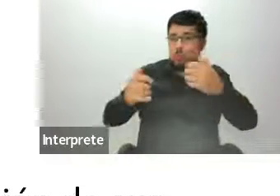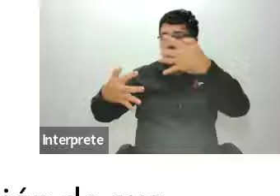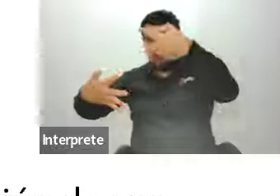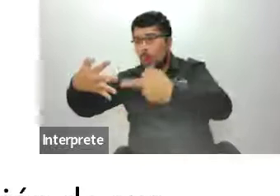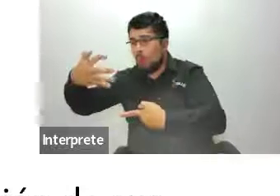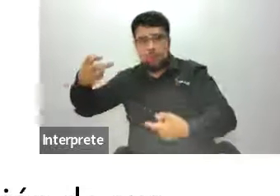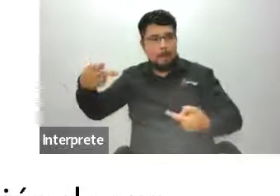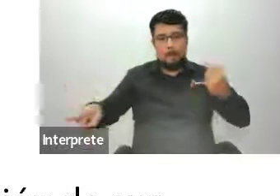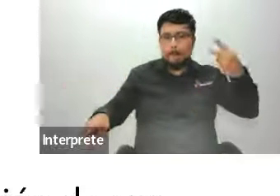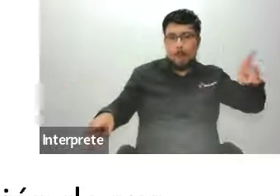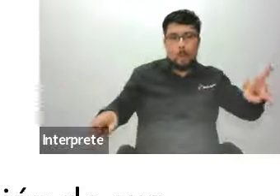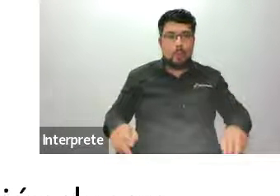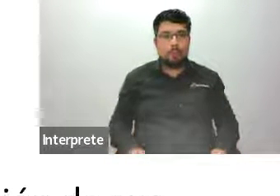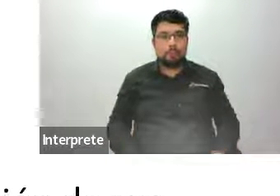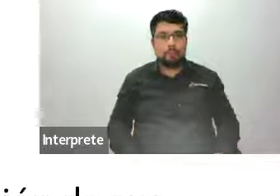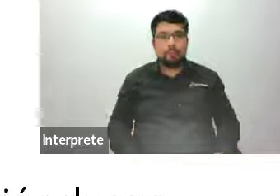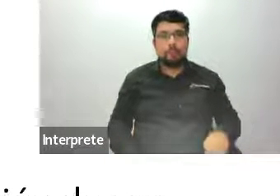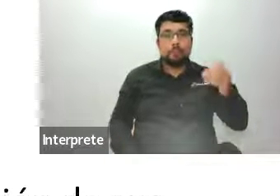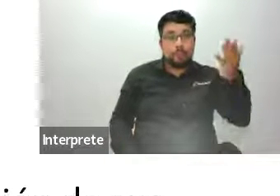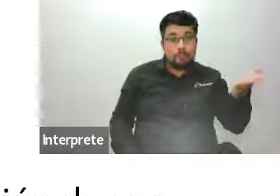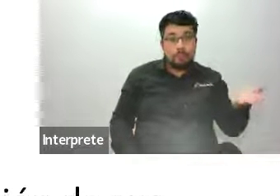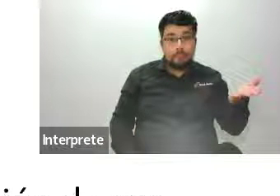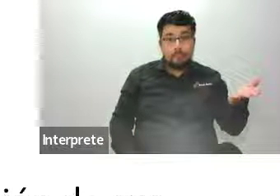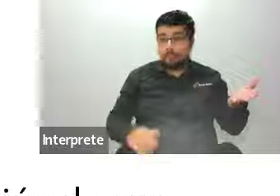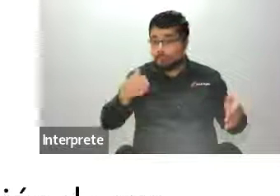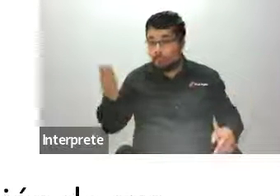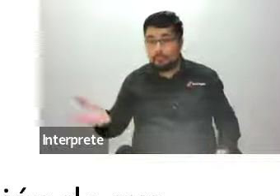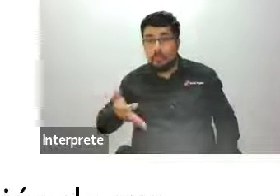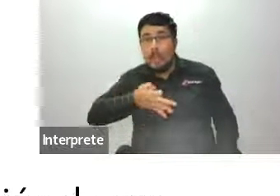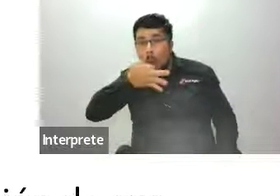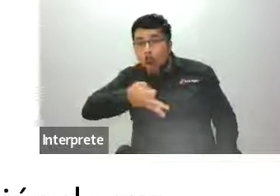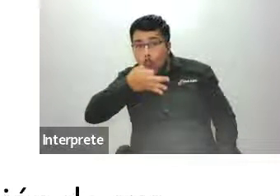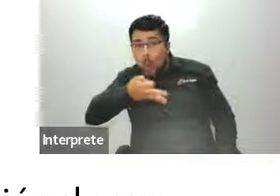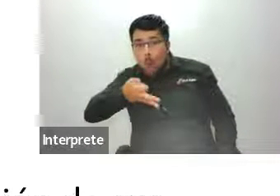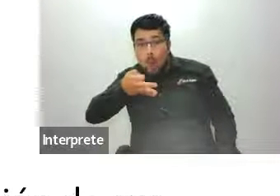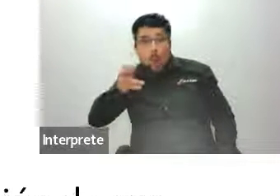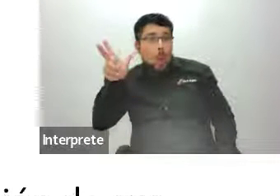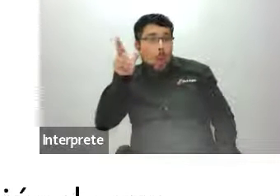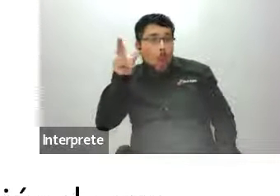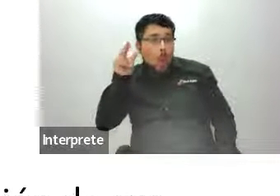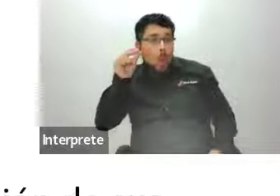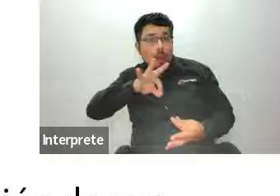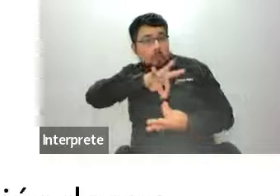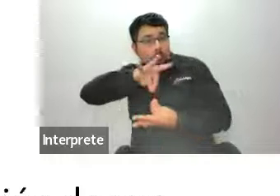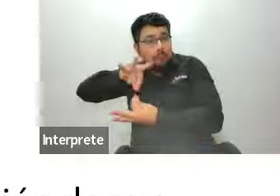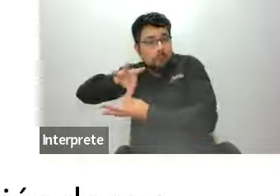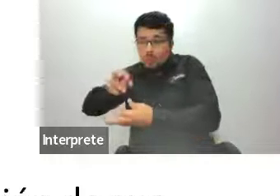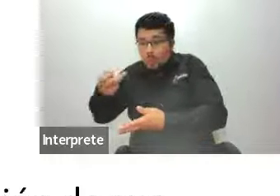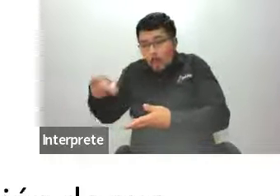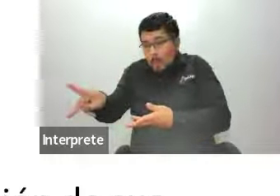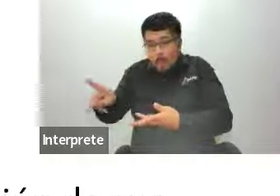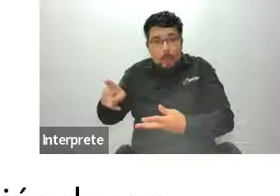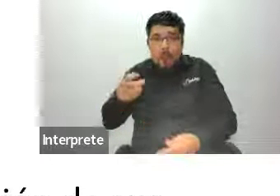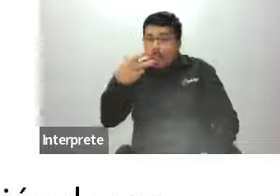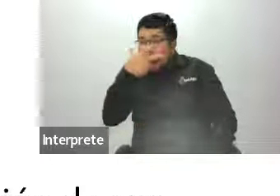¿cierto? Entonces, la oralidad va a escoger recursos y características que son propias de la oralidad. Por